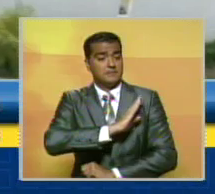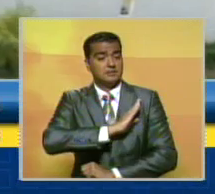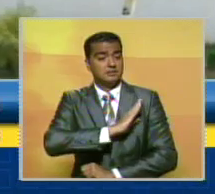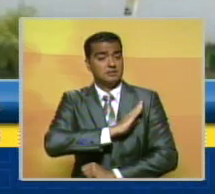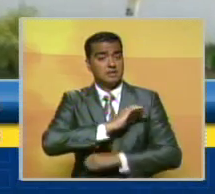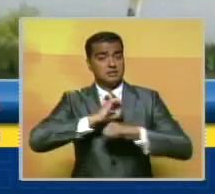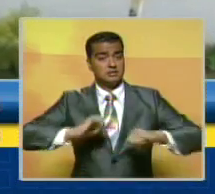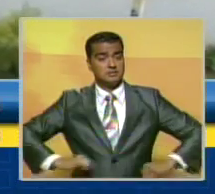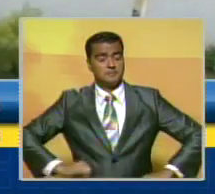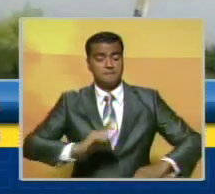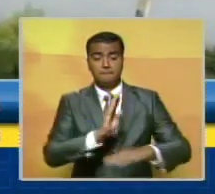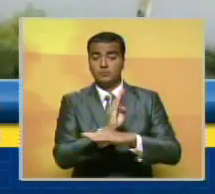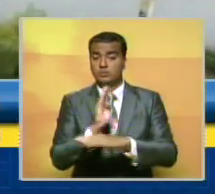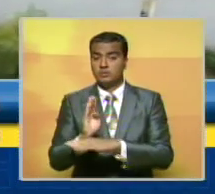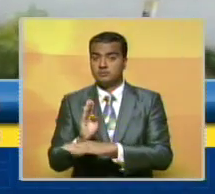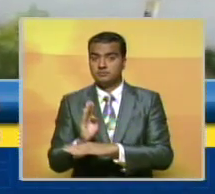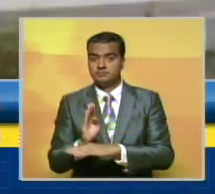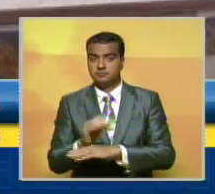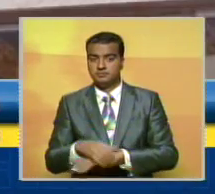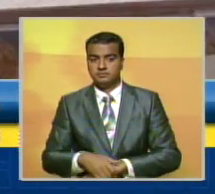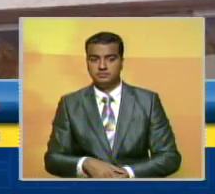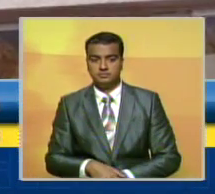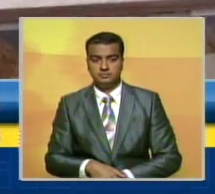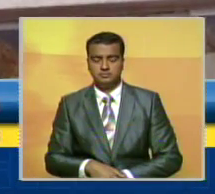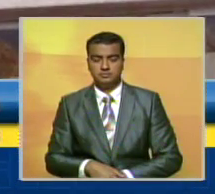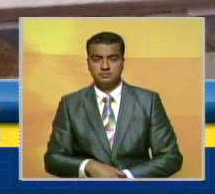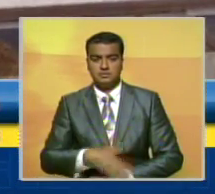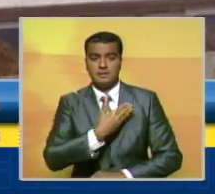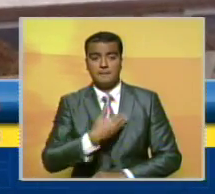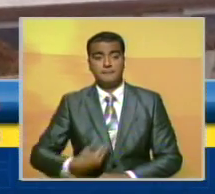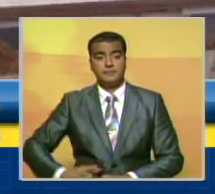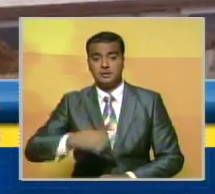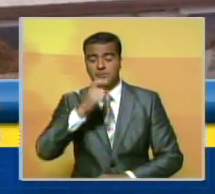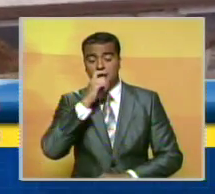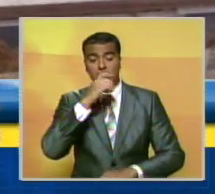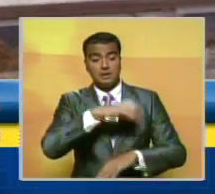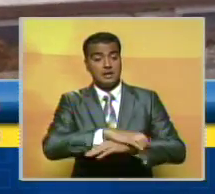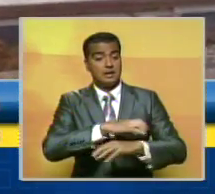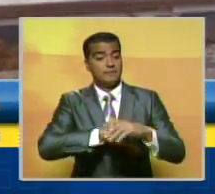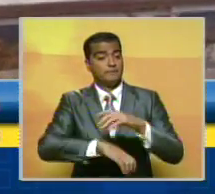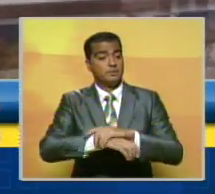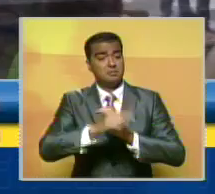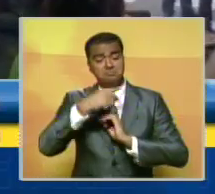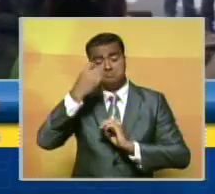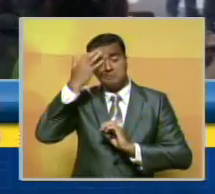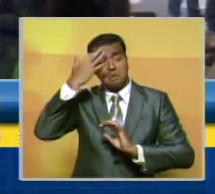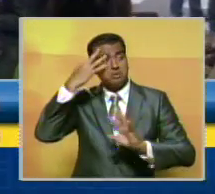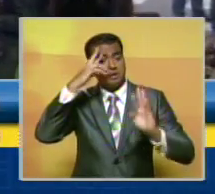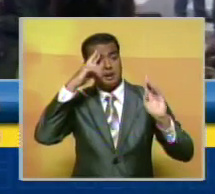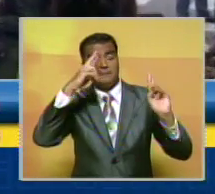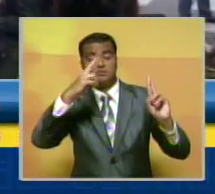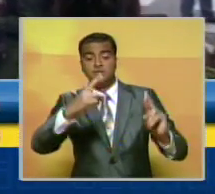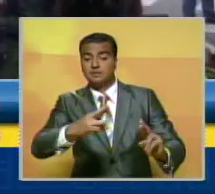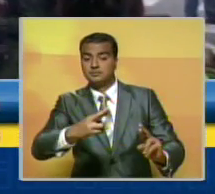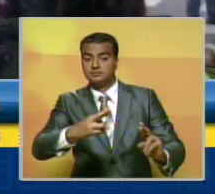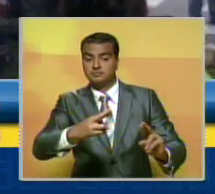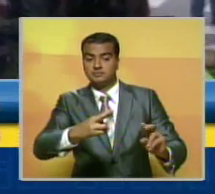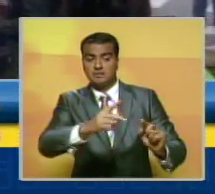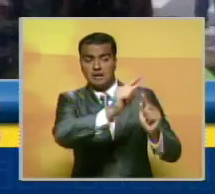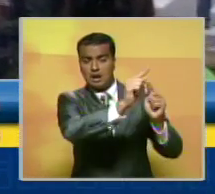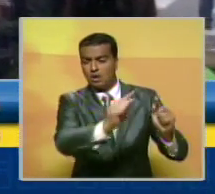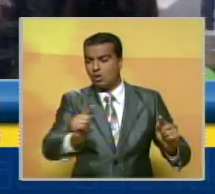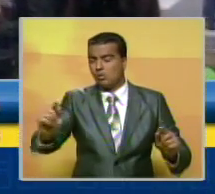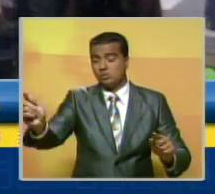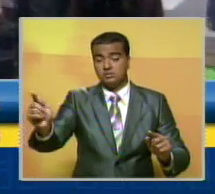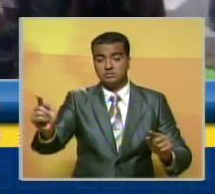de seguridad. El presidente de la República, Nicolás Maduro, ordenó la captura por su presunta responsabilidad en la colocación de una